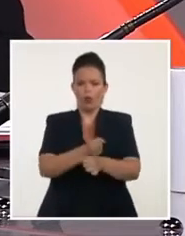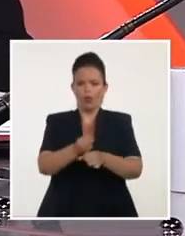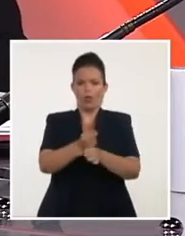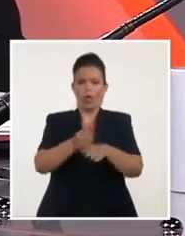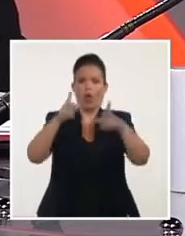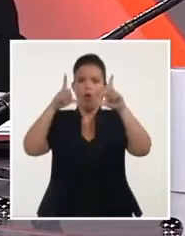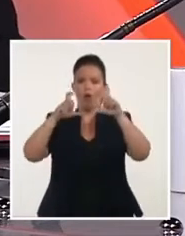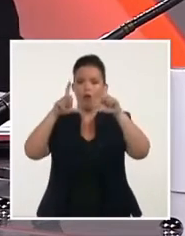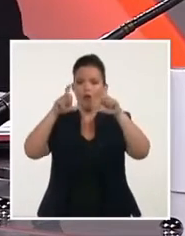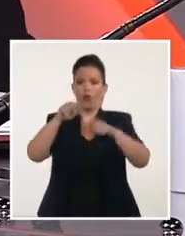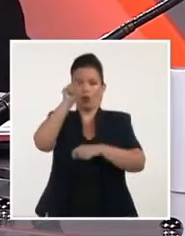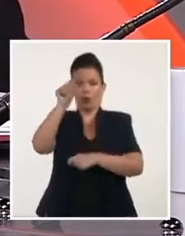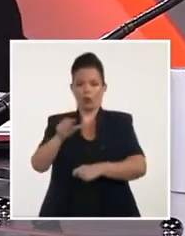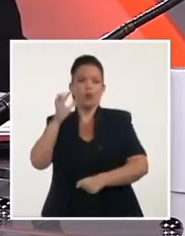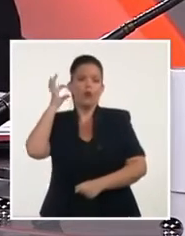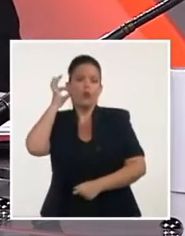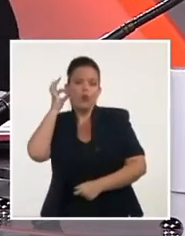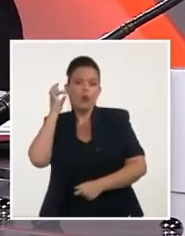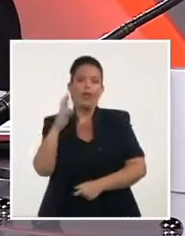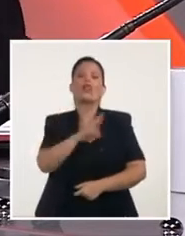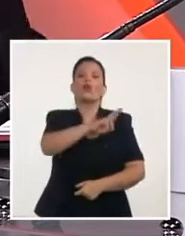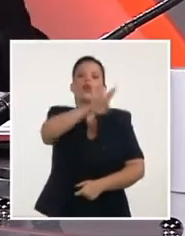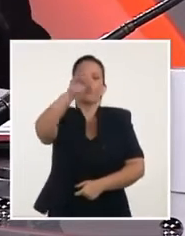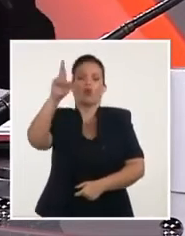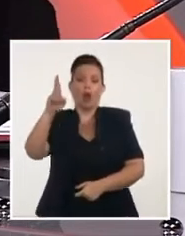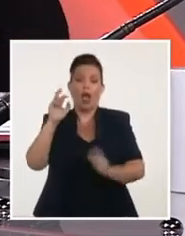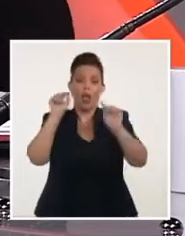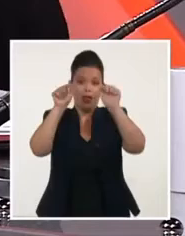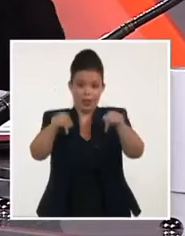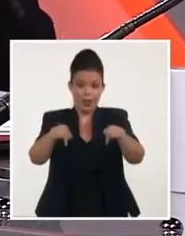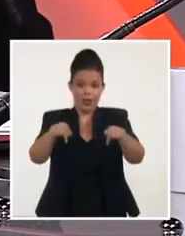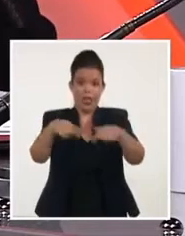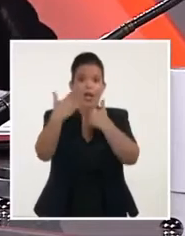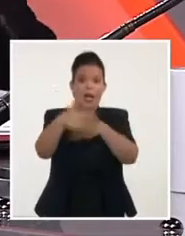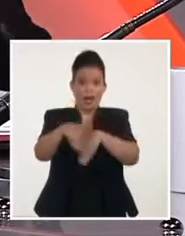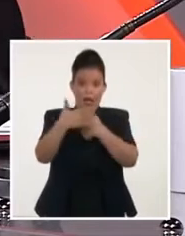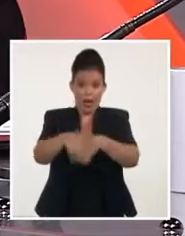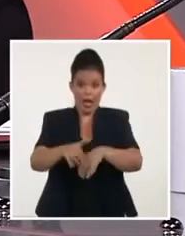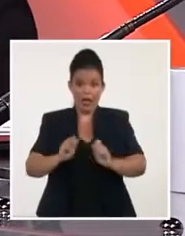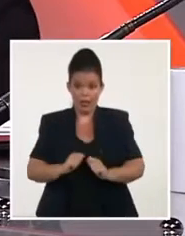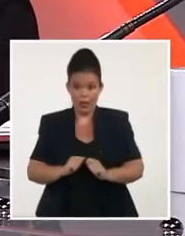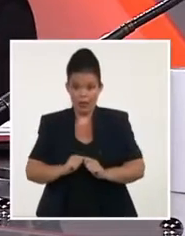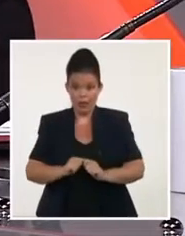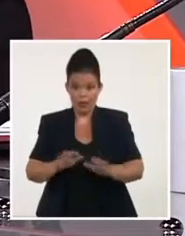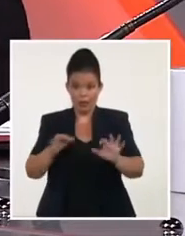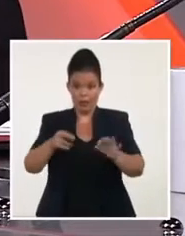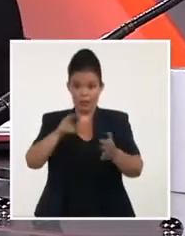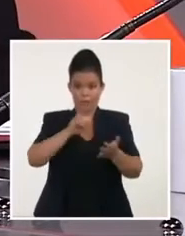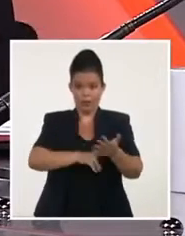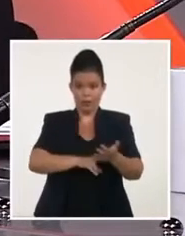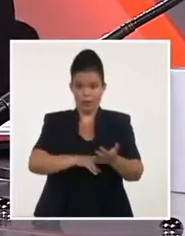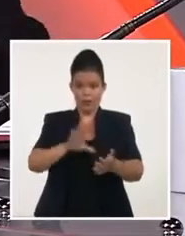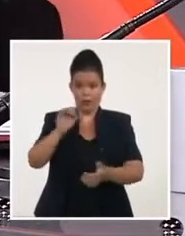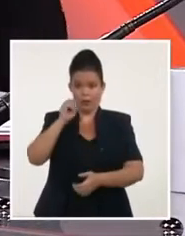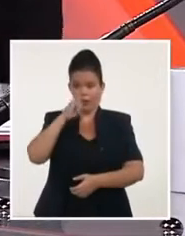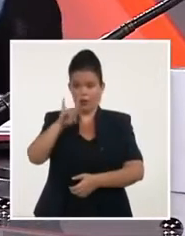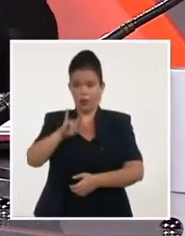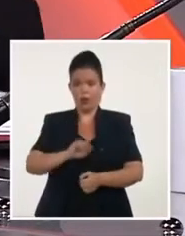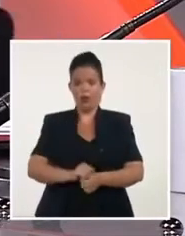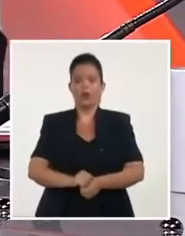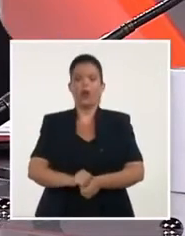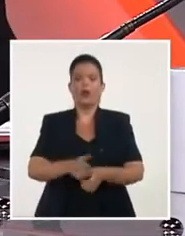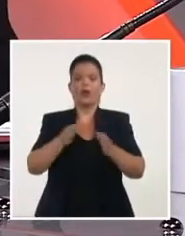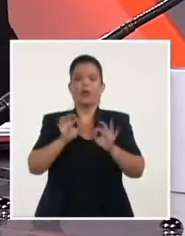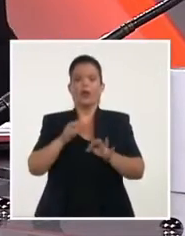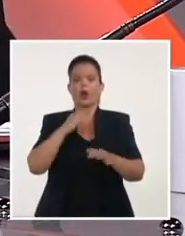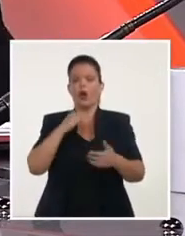cubana revolucionaria que salió a las calles, e incluso hasta la comisionada de Derechos Humanos de Naciones Unidas, para hablar de las protestas